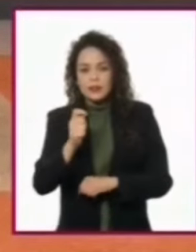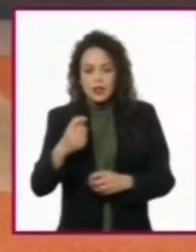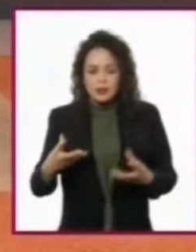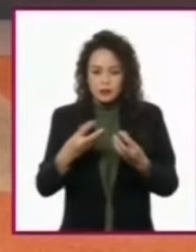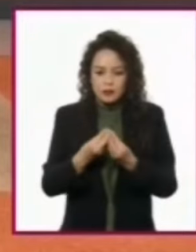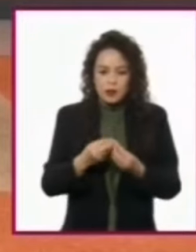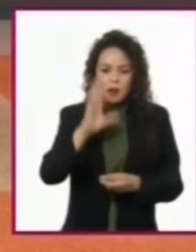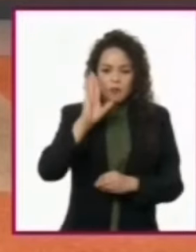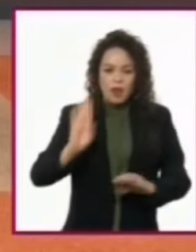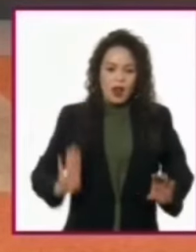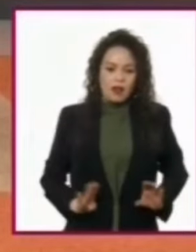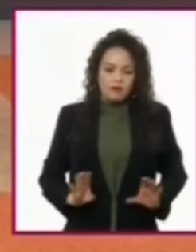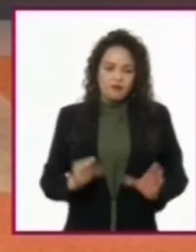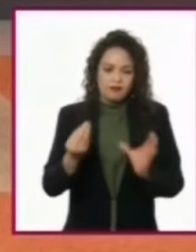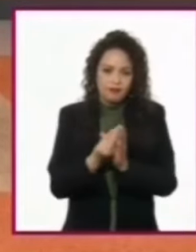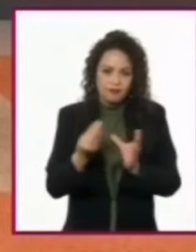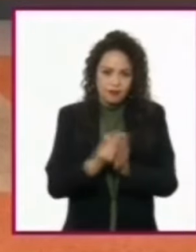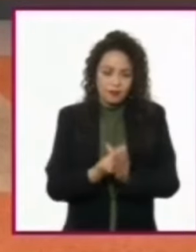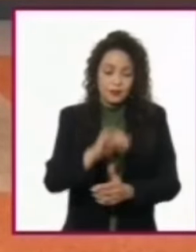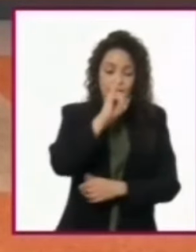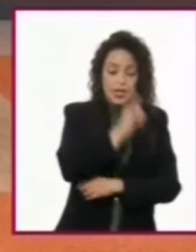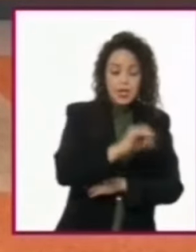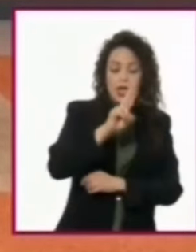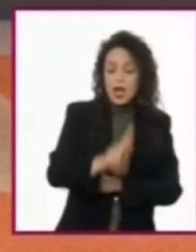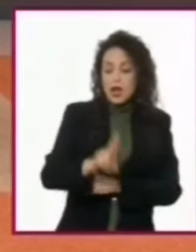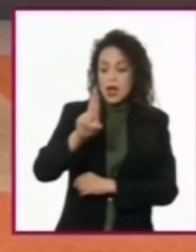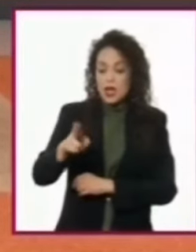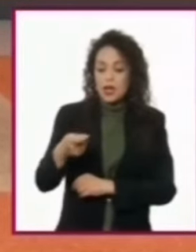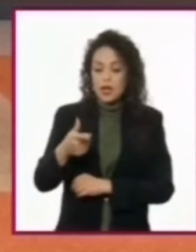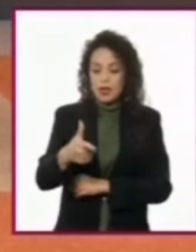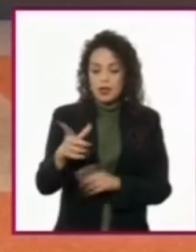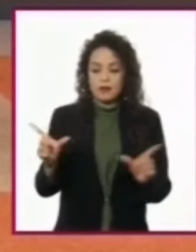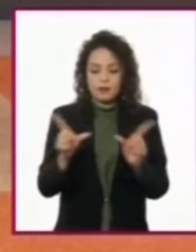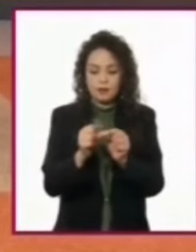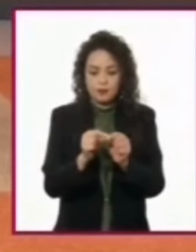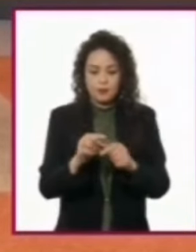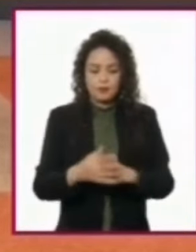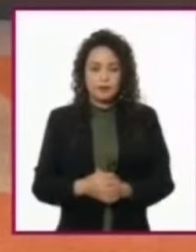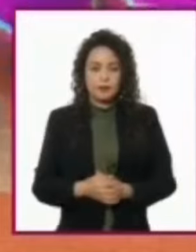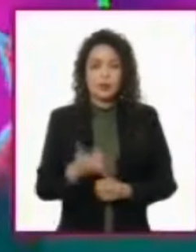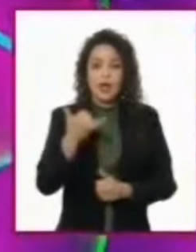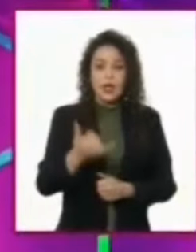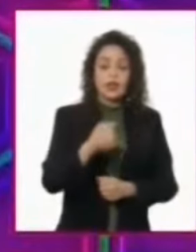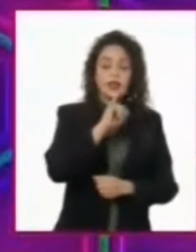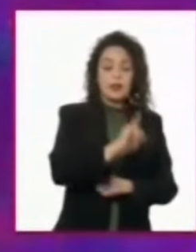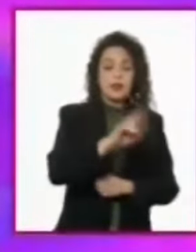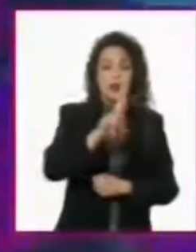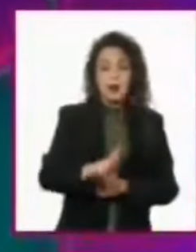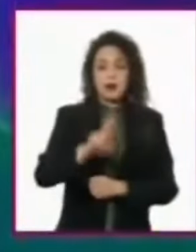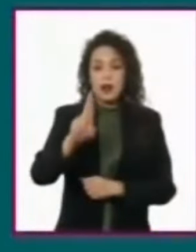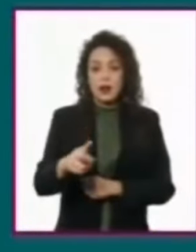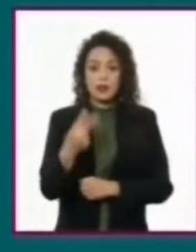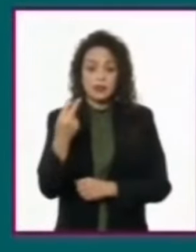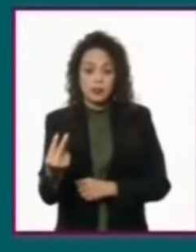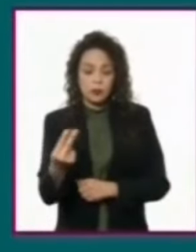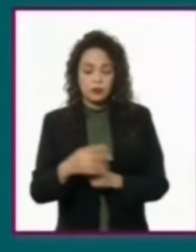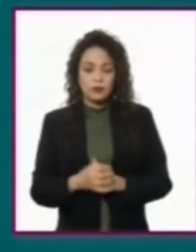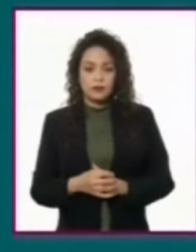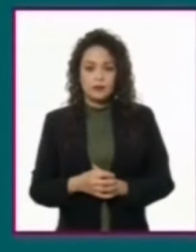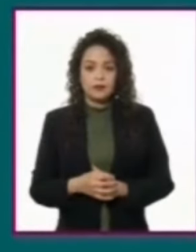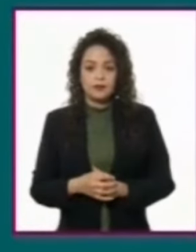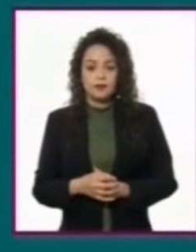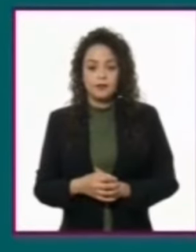galaxias irregulares, IRR, primero e IRR segundo. Comencemos con las